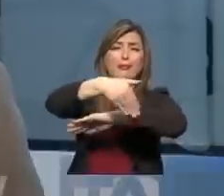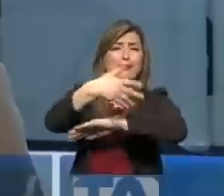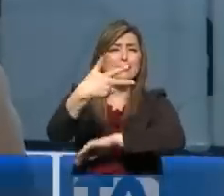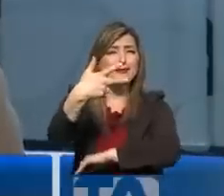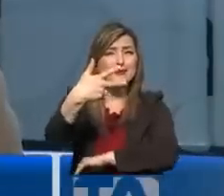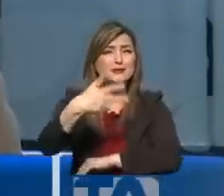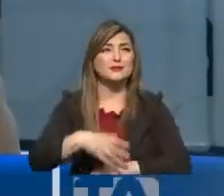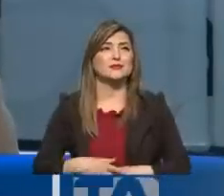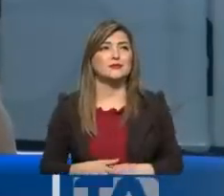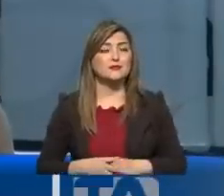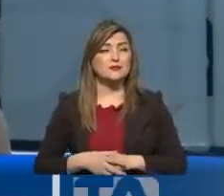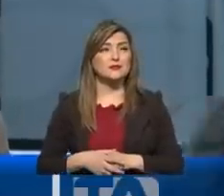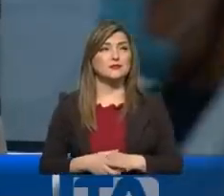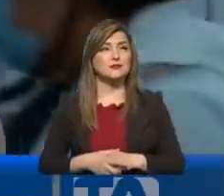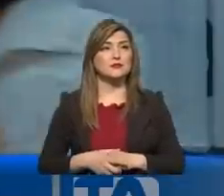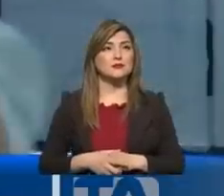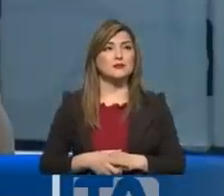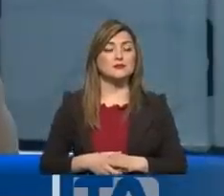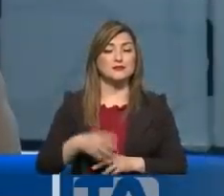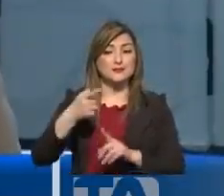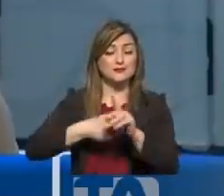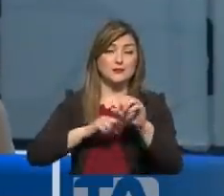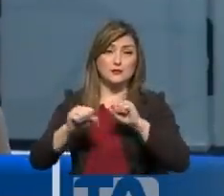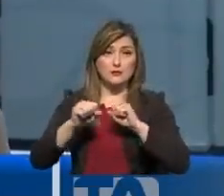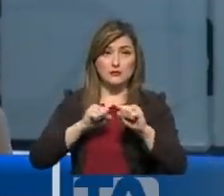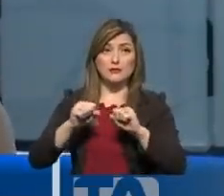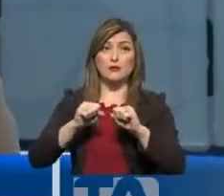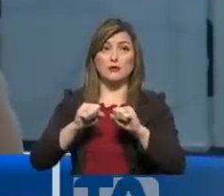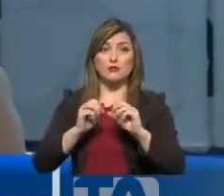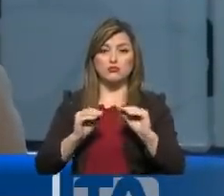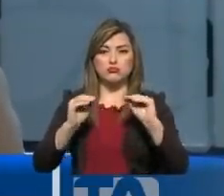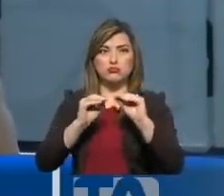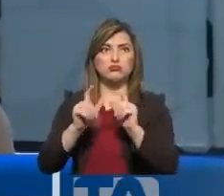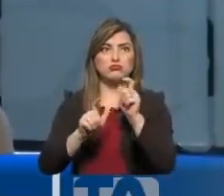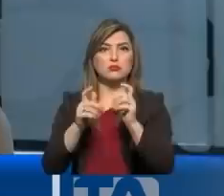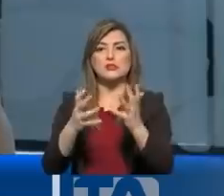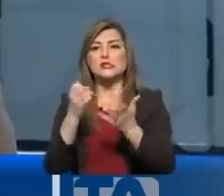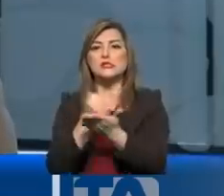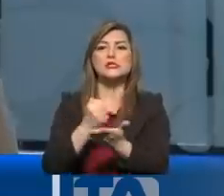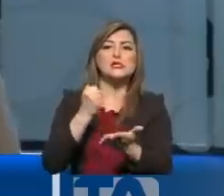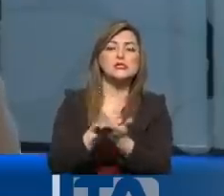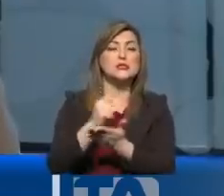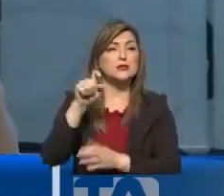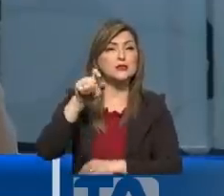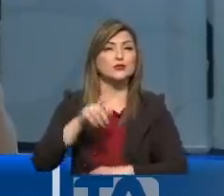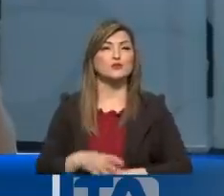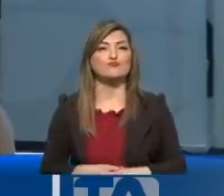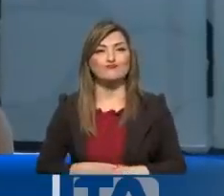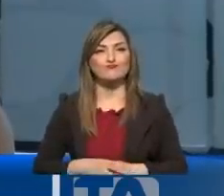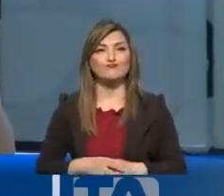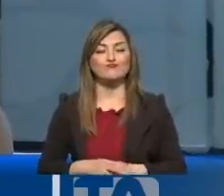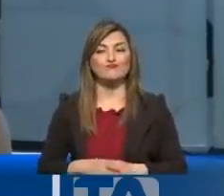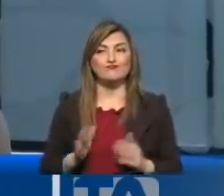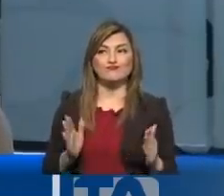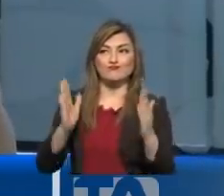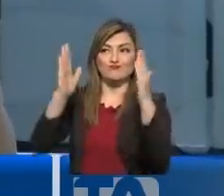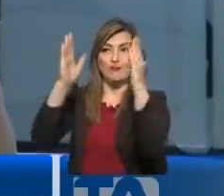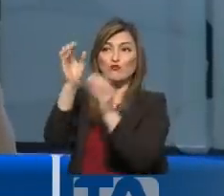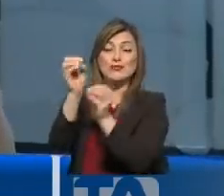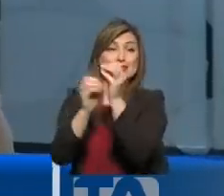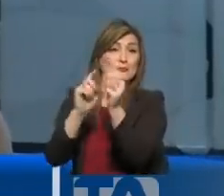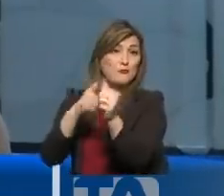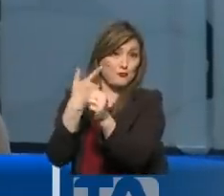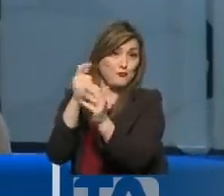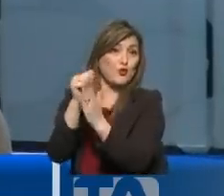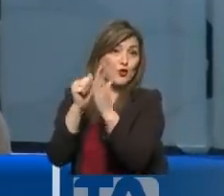mayo hemos notado un incremento bastante significativo en lo que es la demanda de pasaportes. En nuestra agencia principal en Quito es